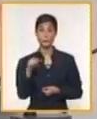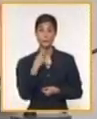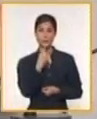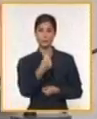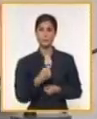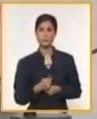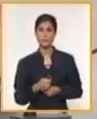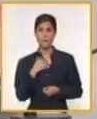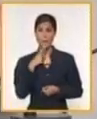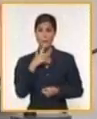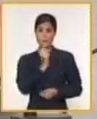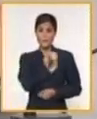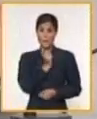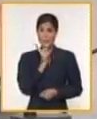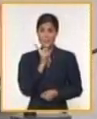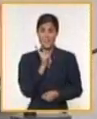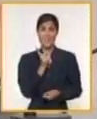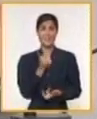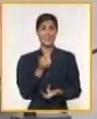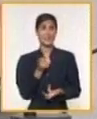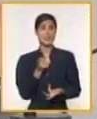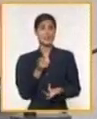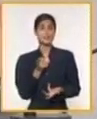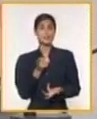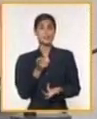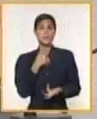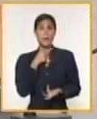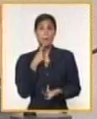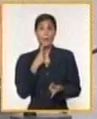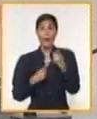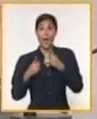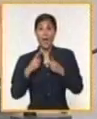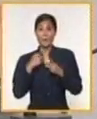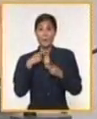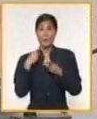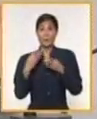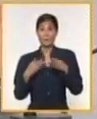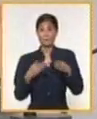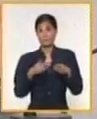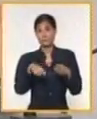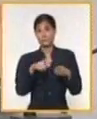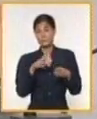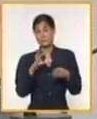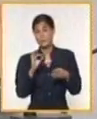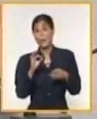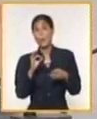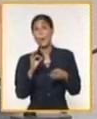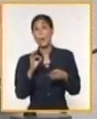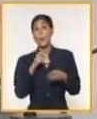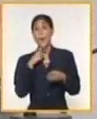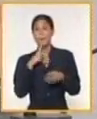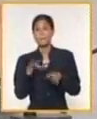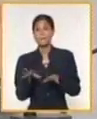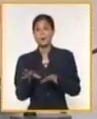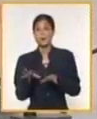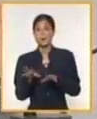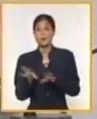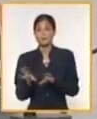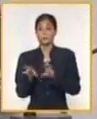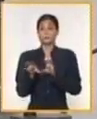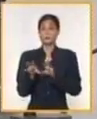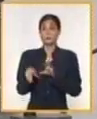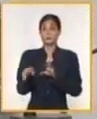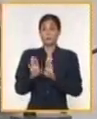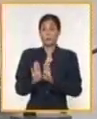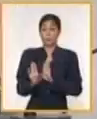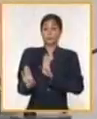ni contemplar la posibilidad de asesinato del ayatolá y que no retirará a los rusos que están